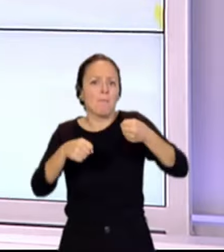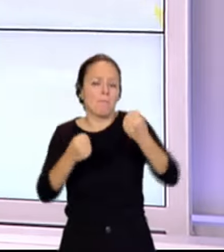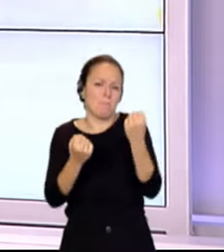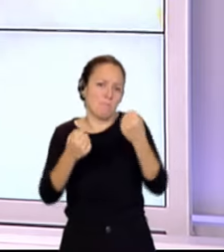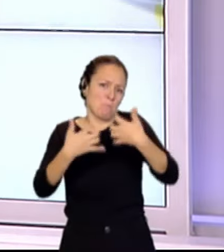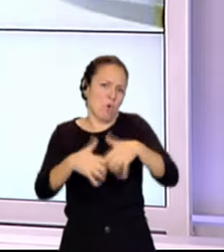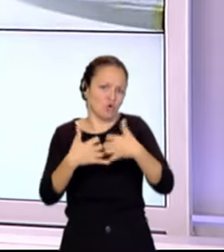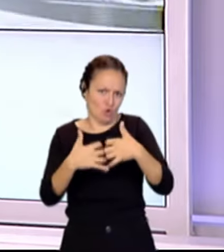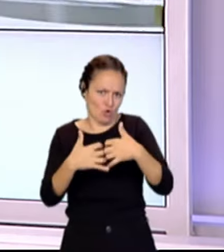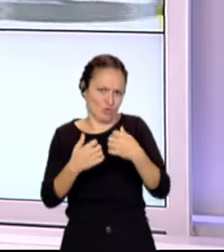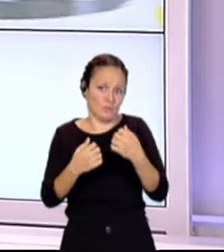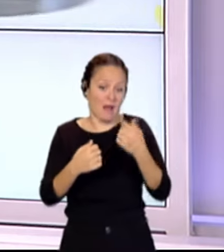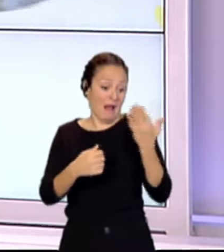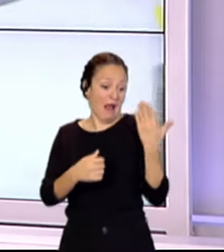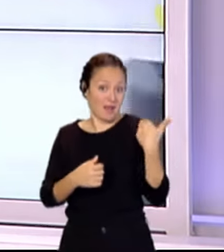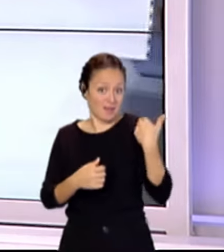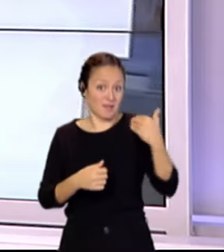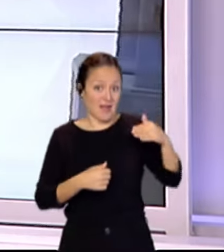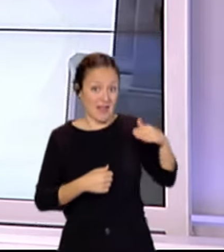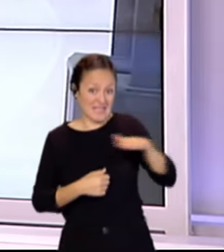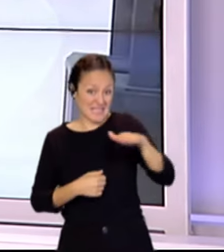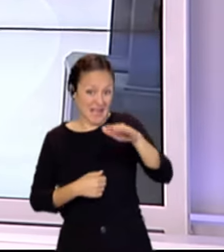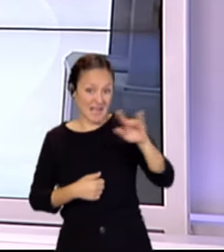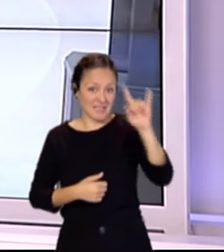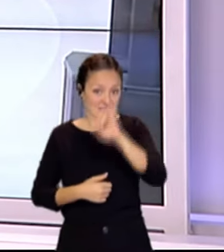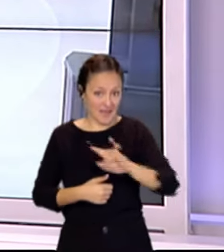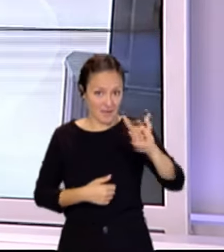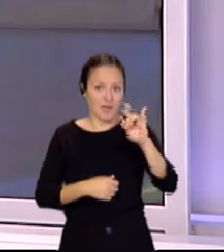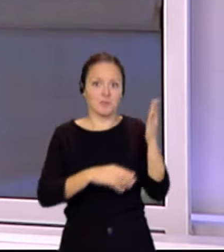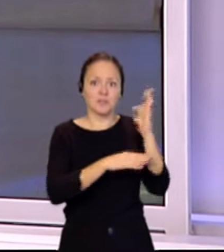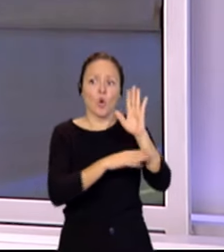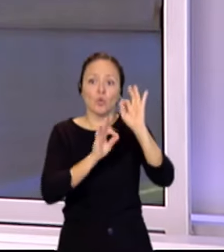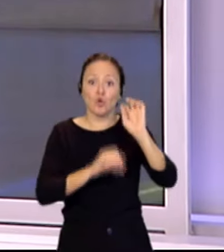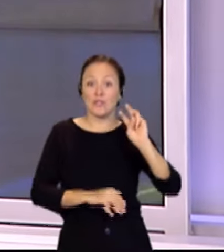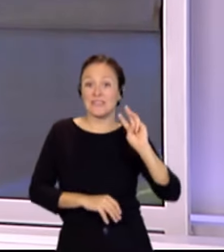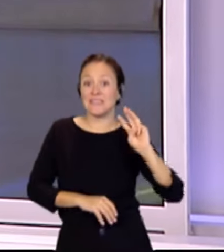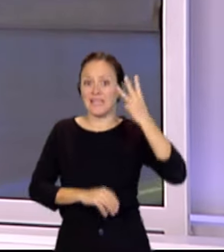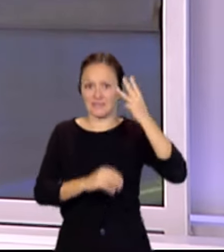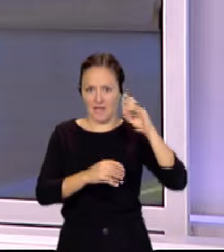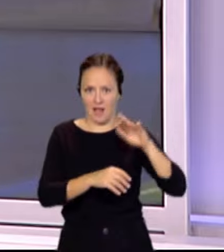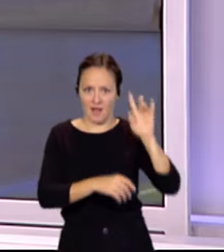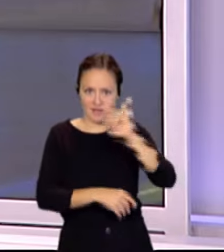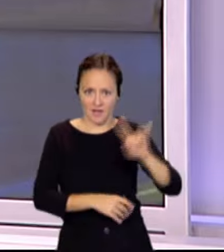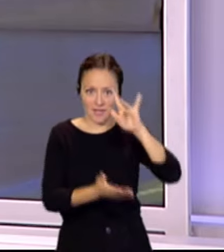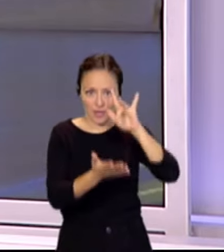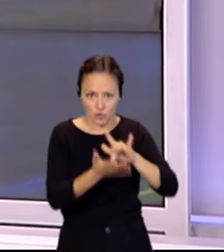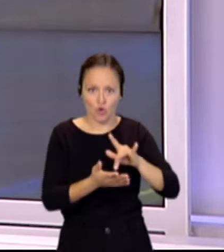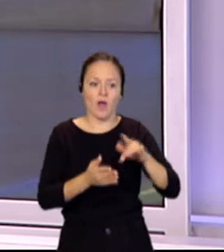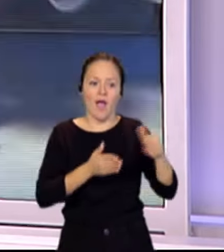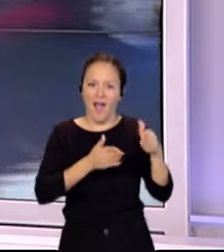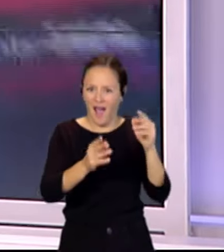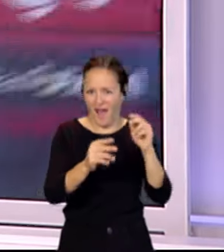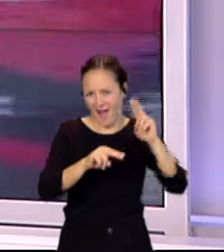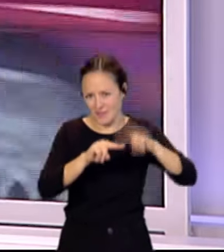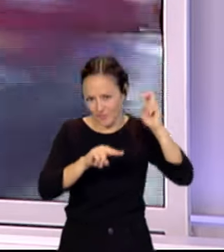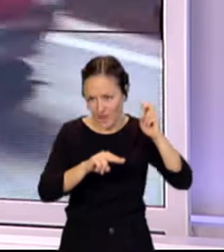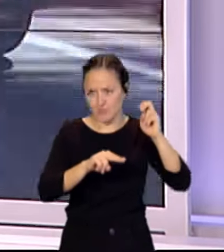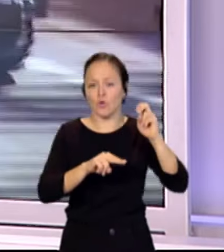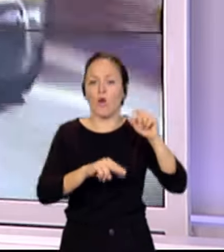el real Islas Canarias es la tercera prueba del Regional de asfalto que se celebra la próxima semana en la isla de Gran canaria ya tenemos